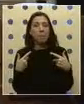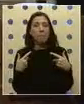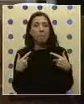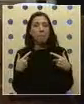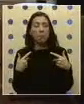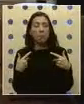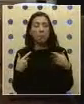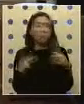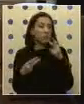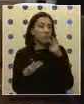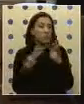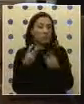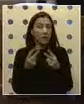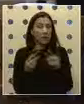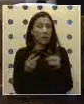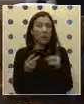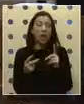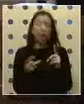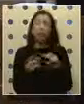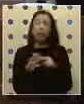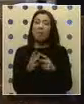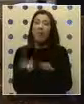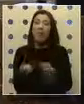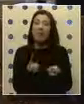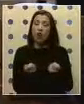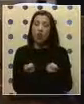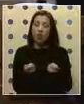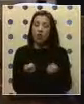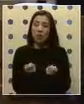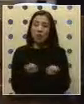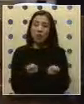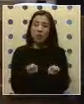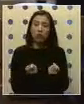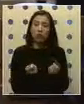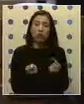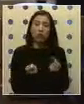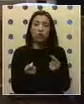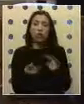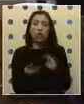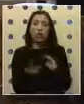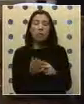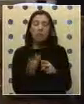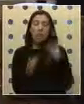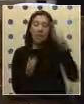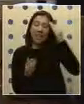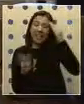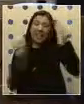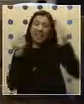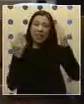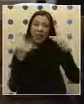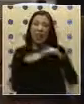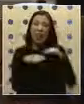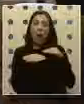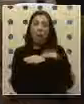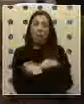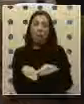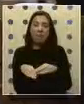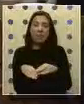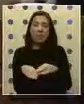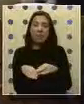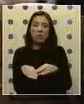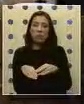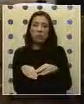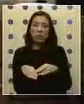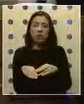sin medir ya no la consecuencia económica que provocan, sino que la consecuencia psicológica, la humillación,